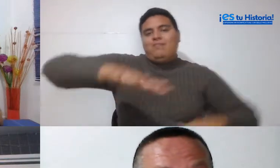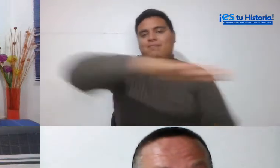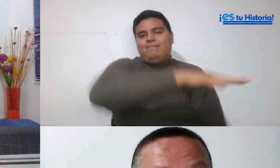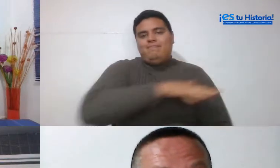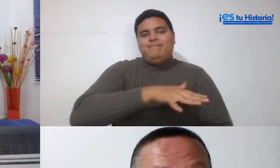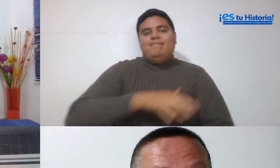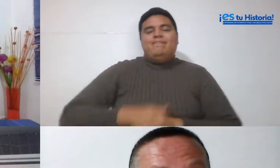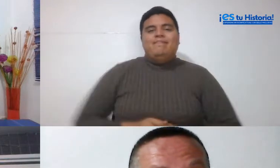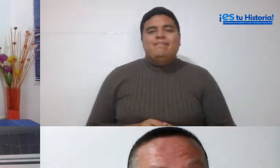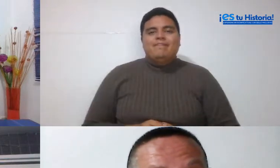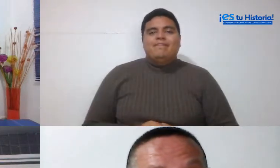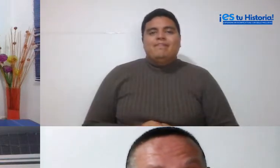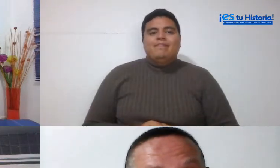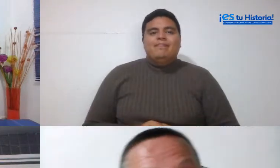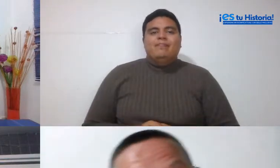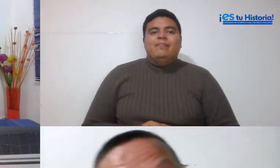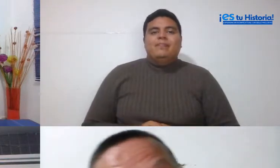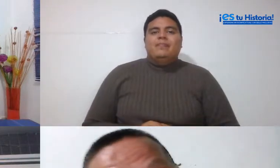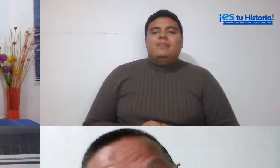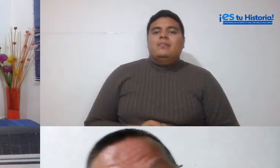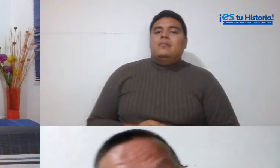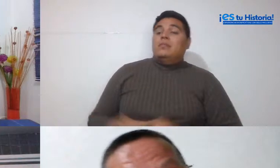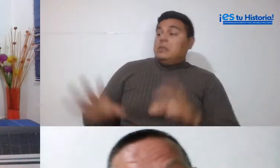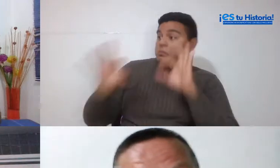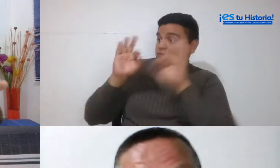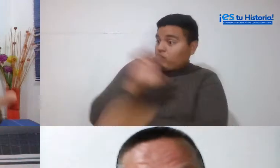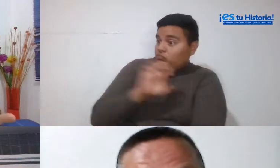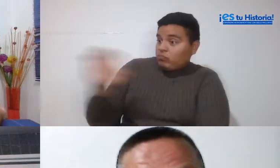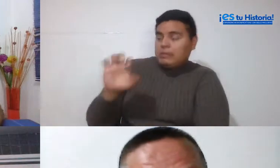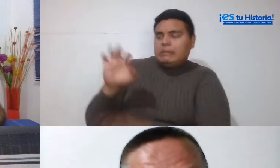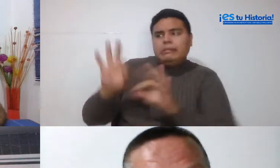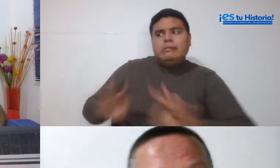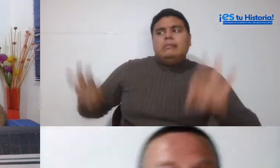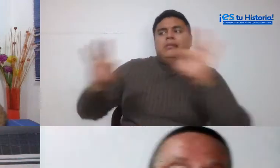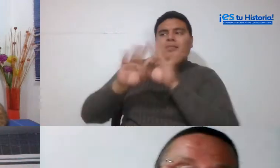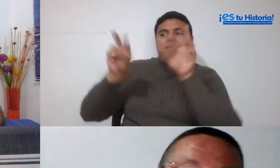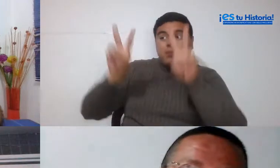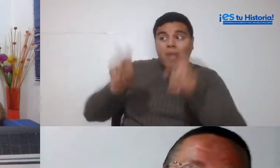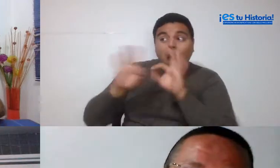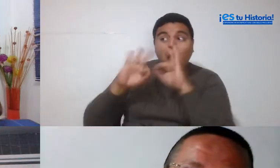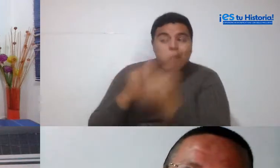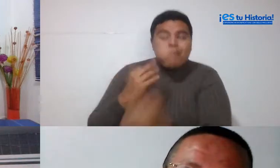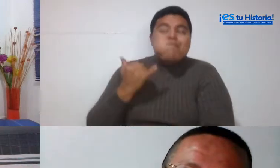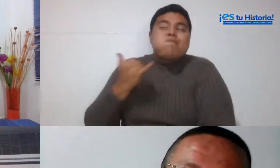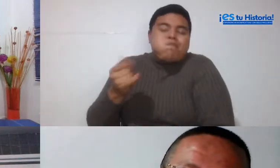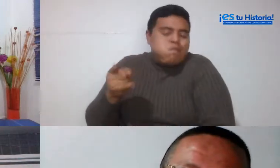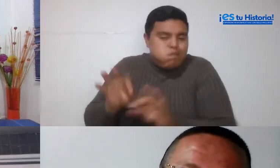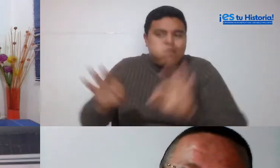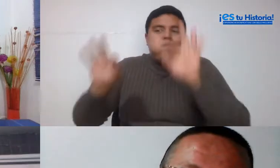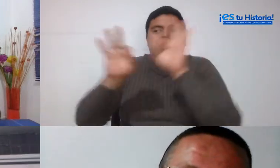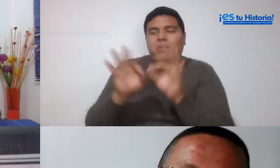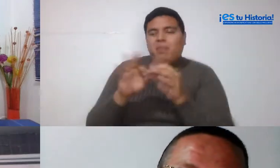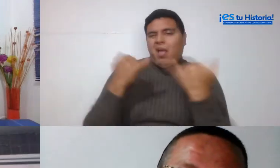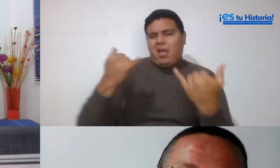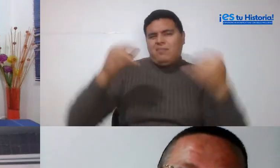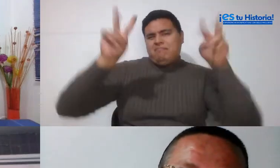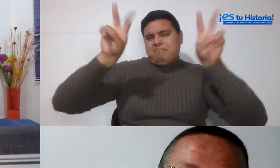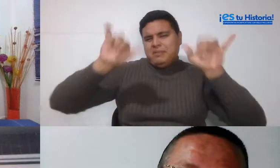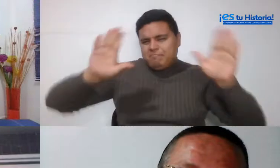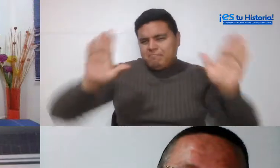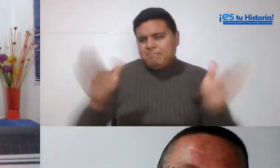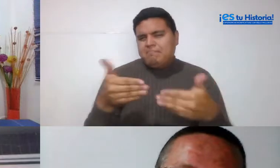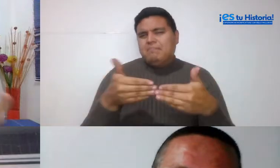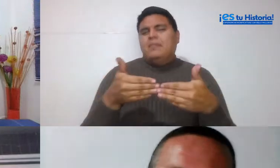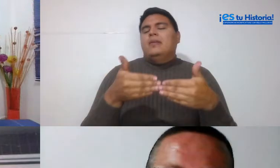Muy bien, excelente. Y tocó un tema muy importante que tiene que ver con las familias. Y ya para cerrar ese tema, porque igual aquí tenemos también, por supuesto, a la